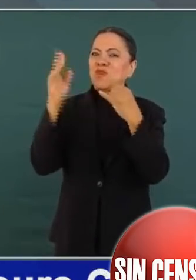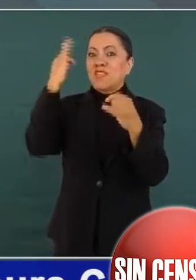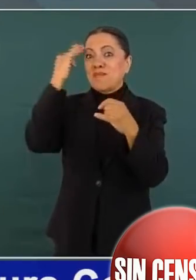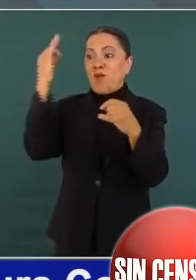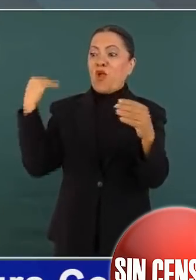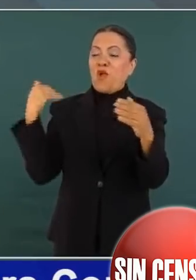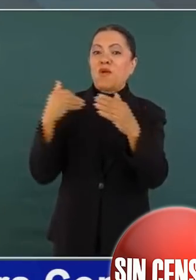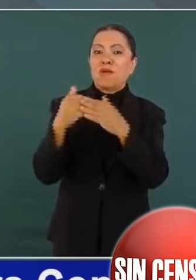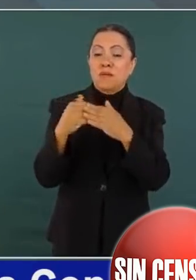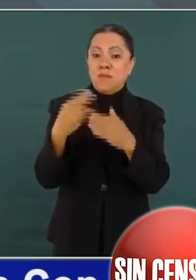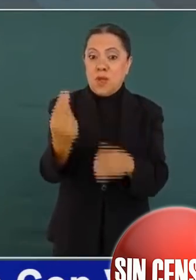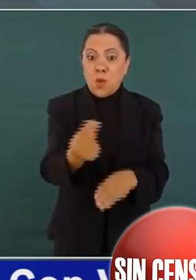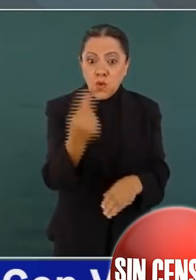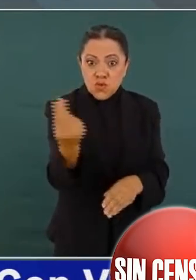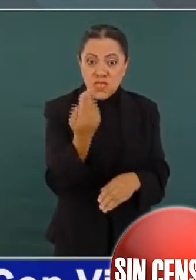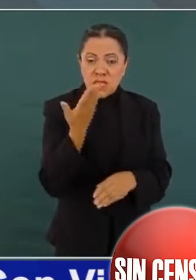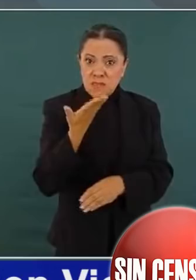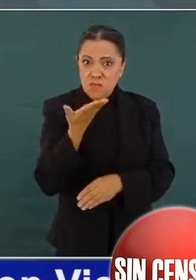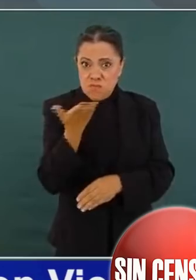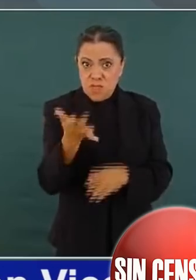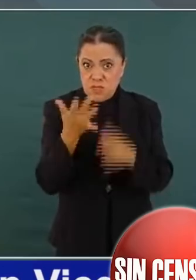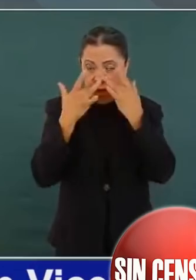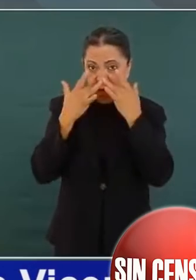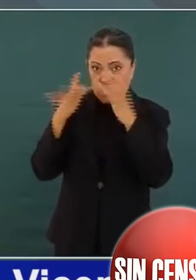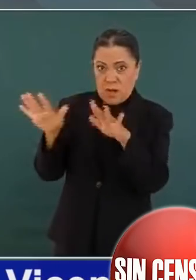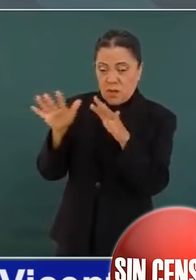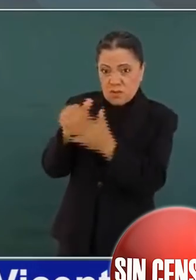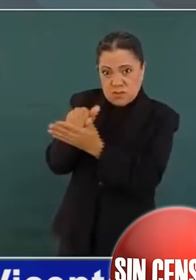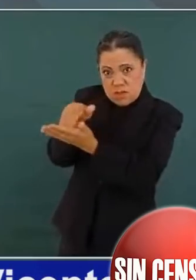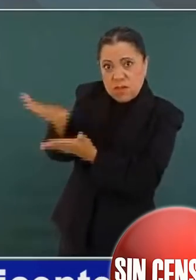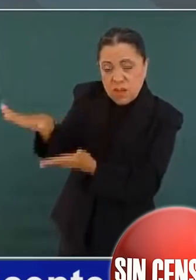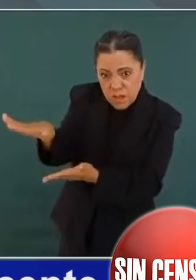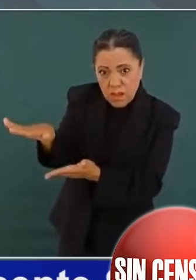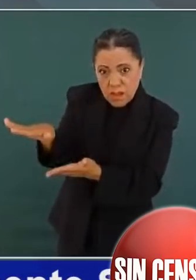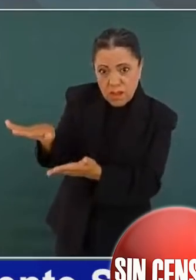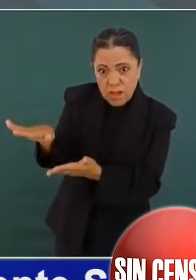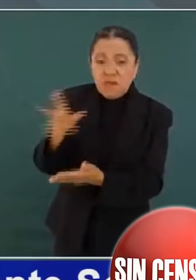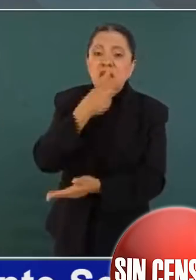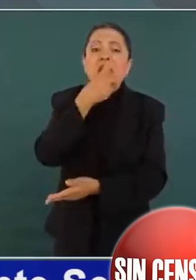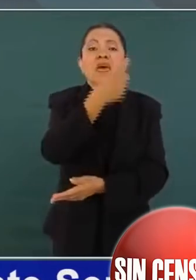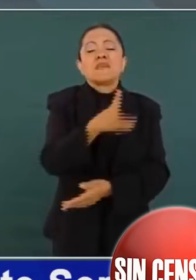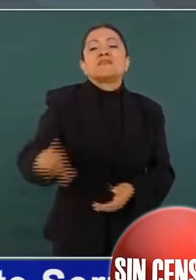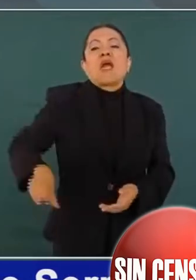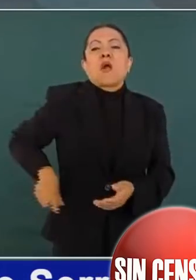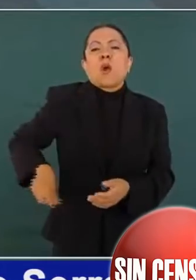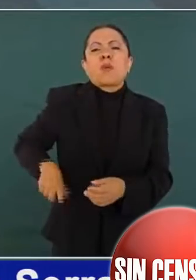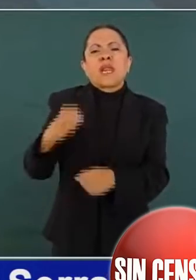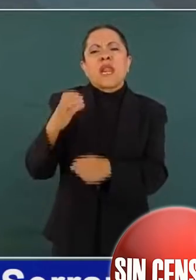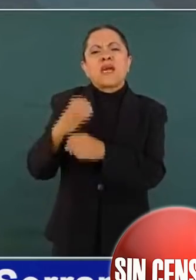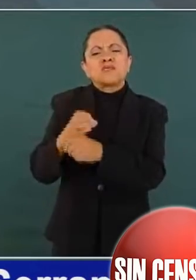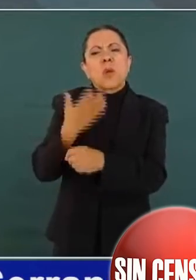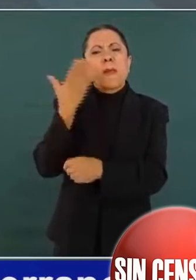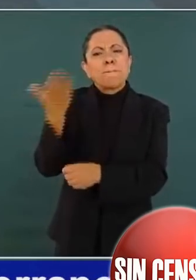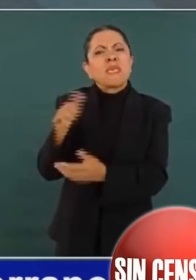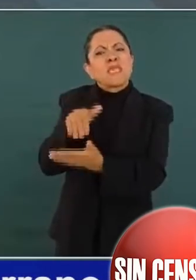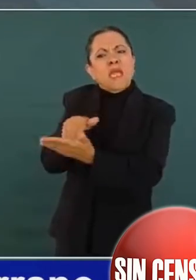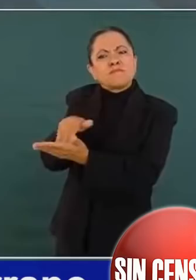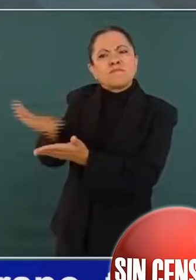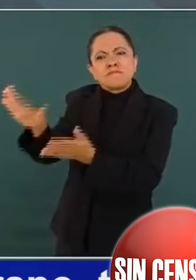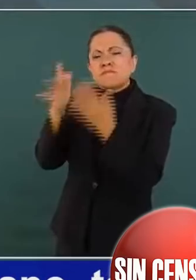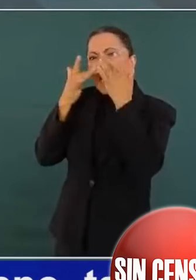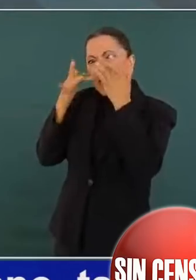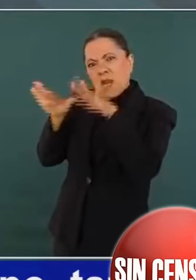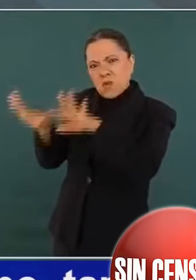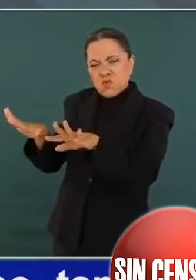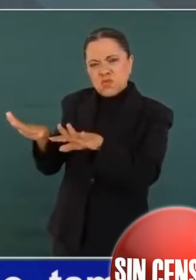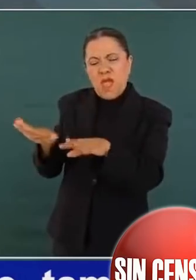¿Usted solicitó la renuncia? No, pero Se decía que en Gobernación se había solicitado. no estoy